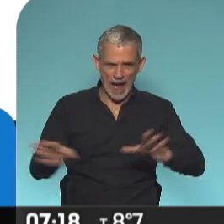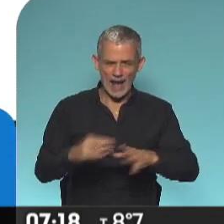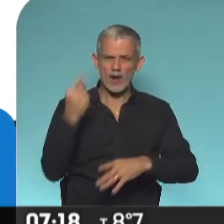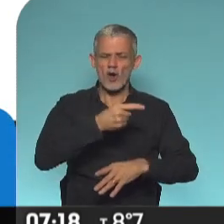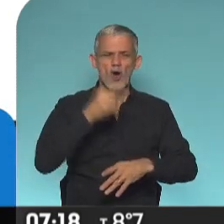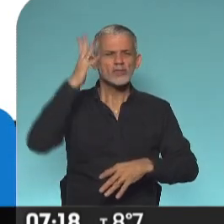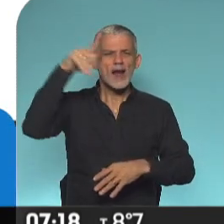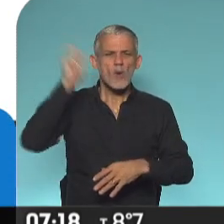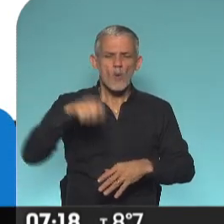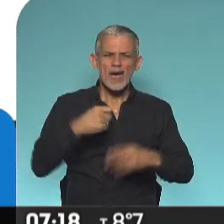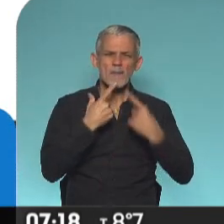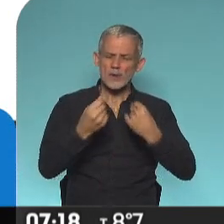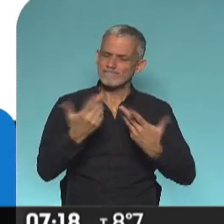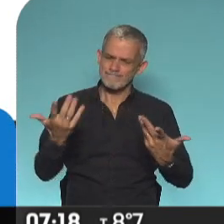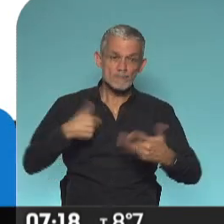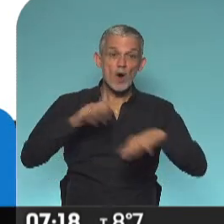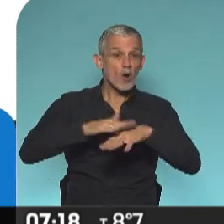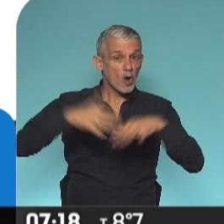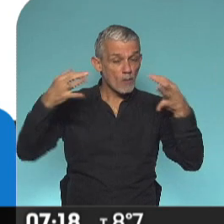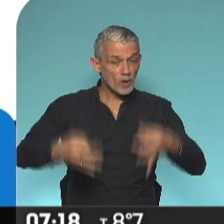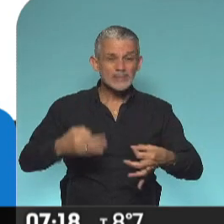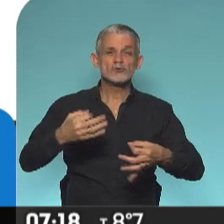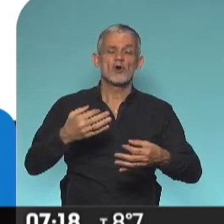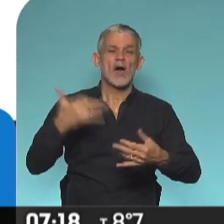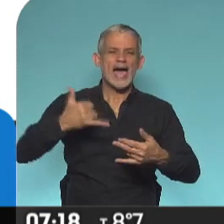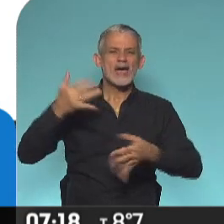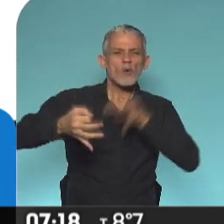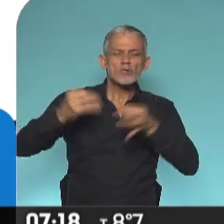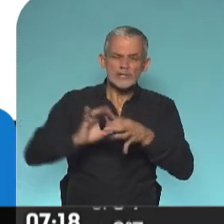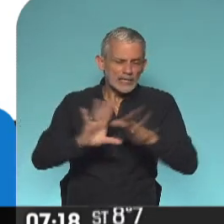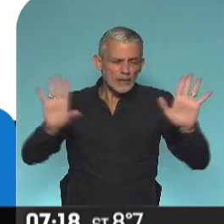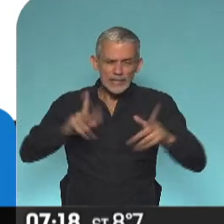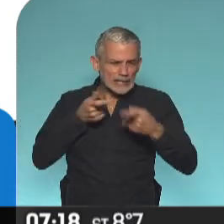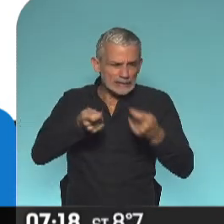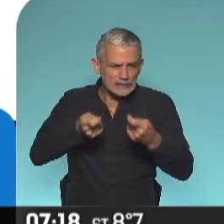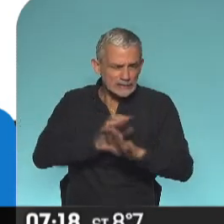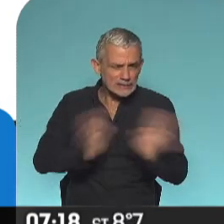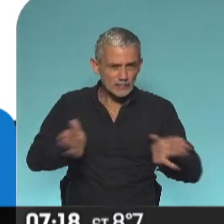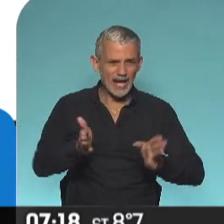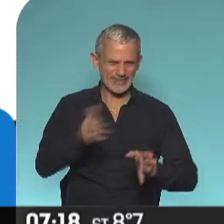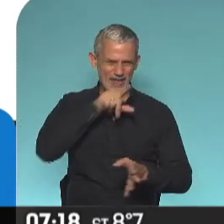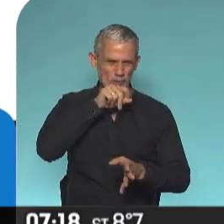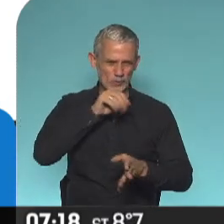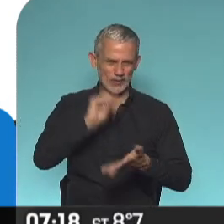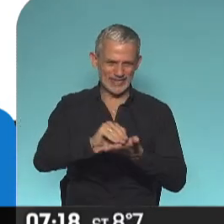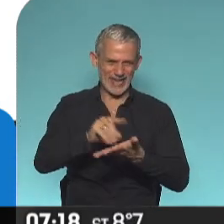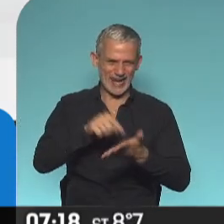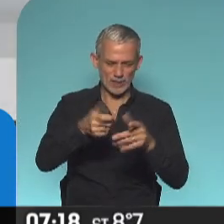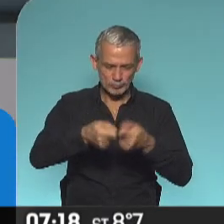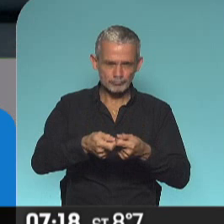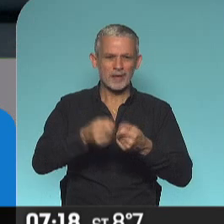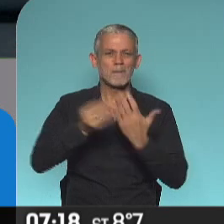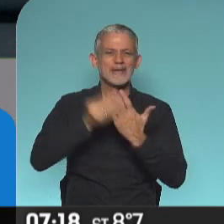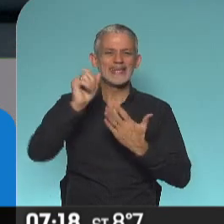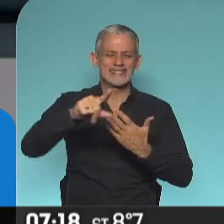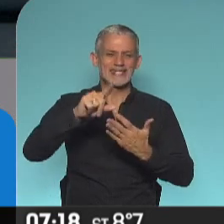Lorenzetti. Reafirmo el compromiso por una justicia independiente. El mensaje en Twitter de Marcela Lozardo, la ministra